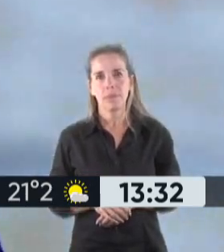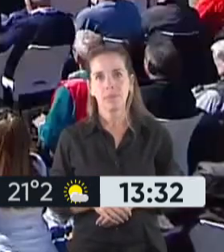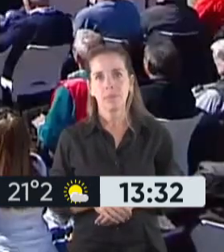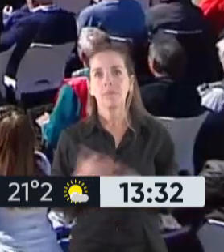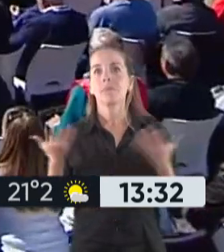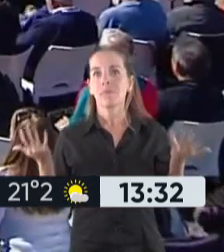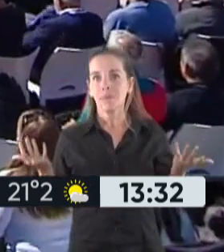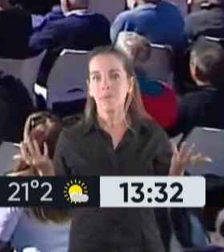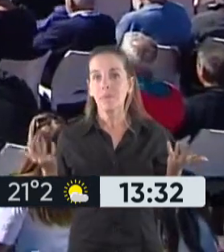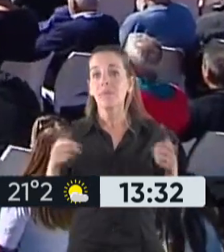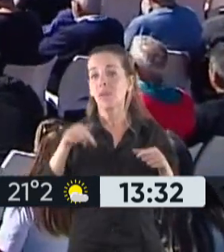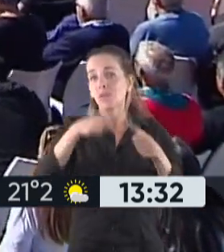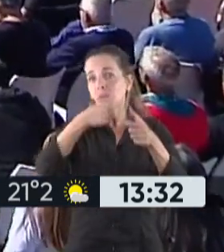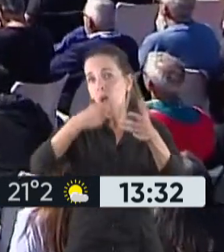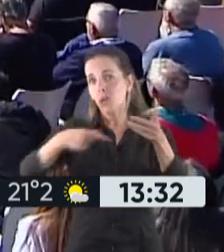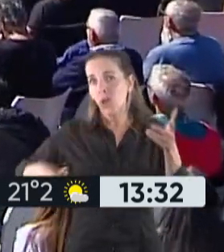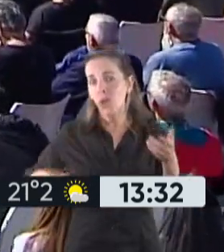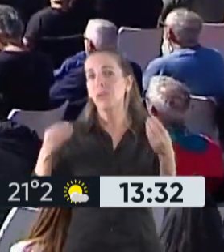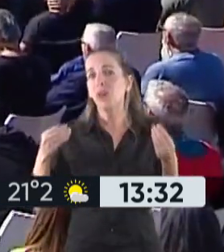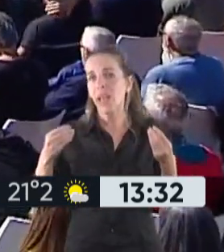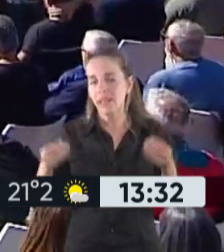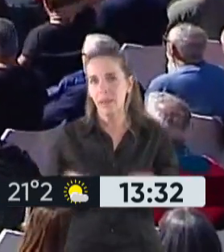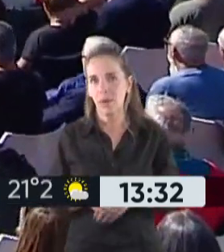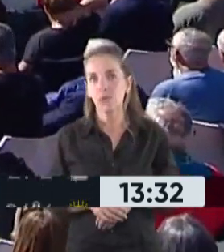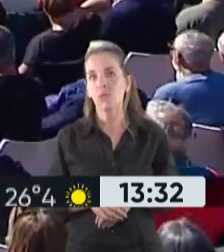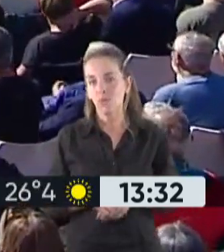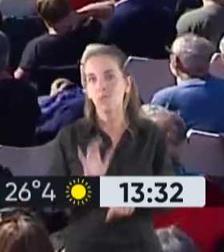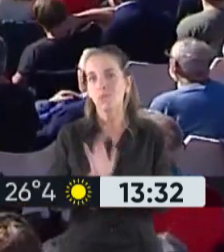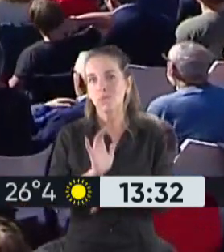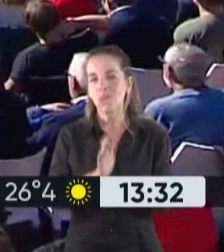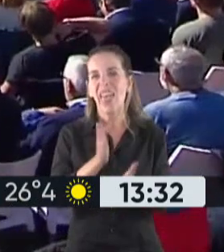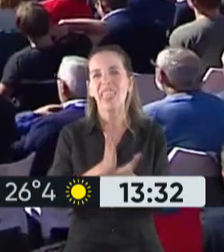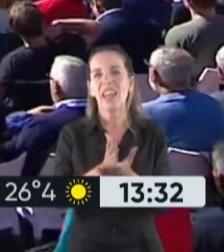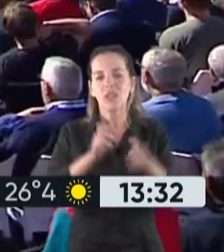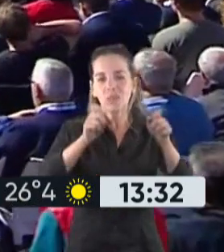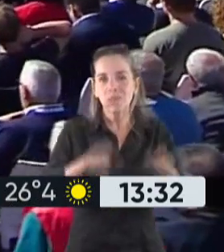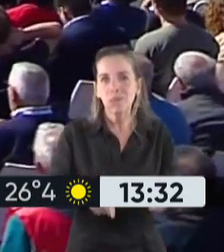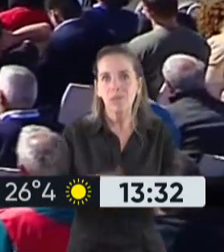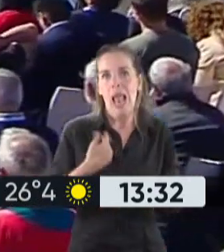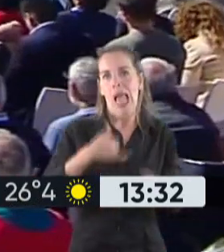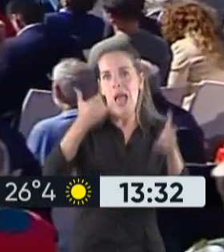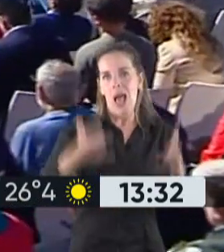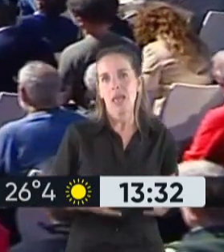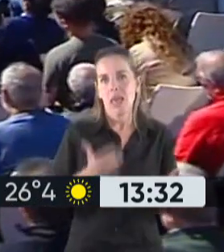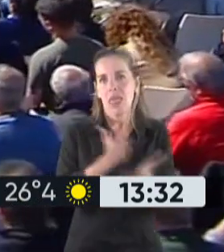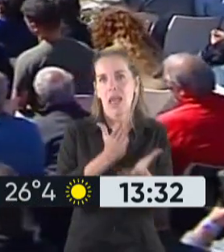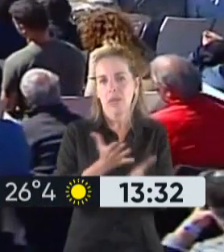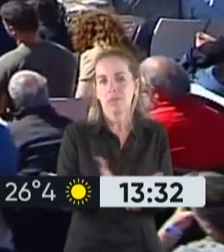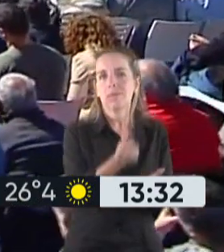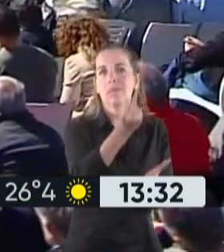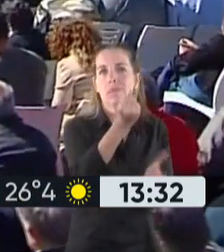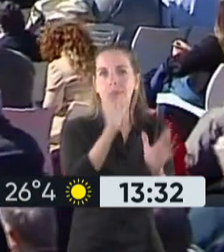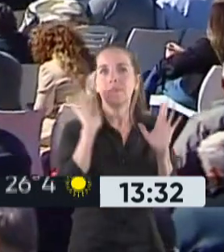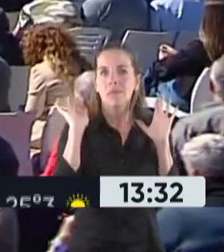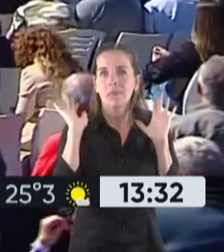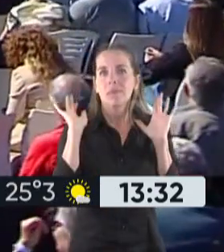¿Y qué estamos haciendo con todo esto? Recuperando los derechos soberanos que la Argentina tiene. Dejar de